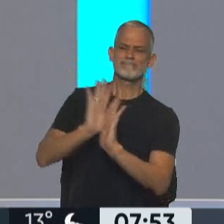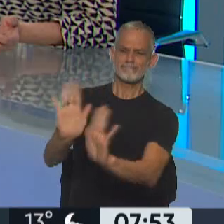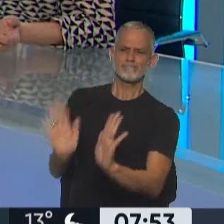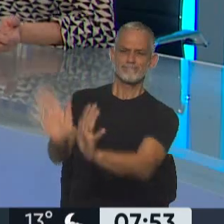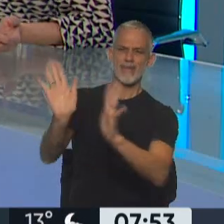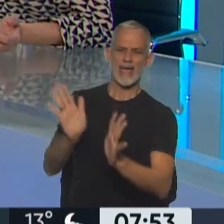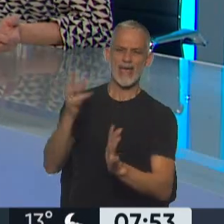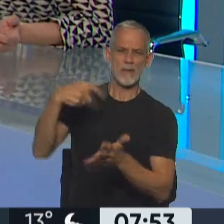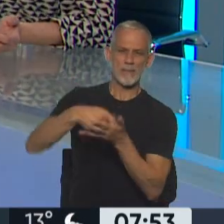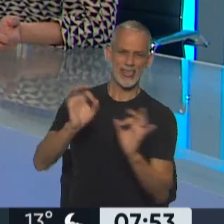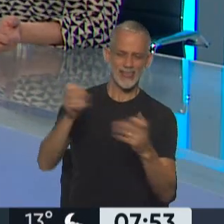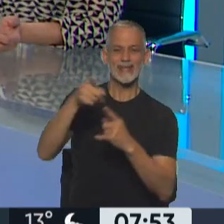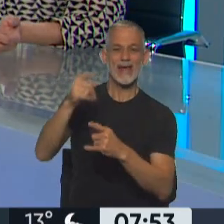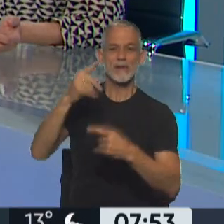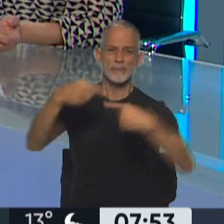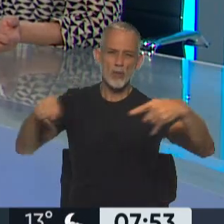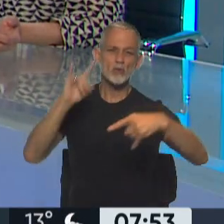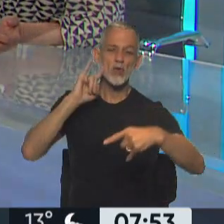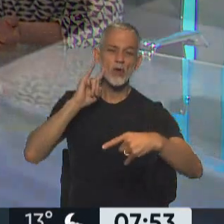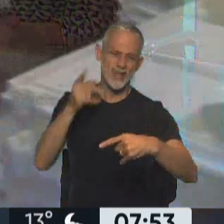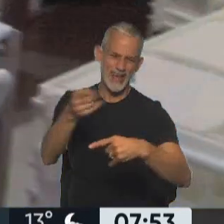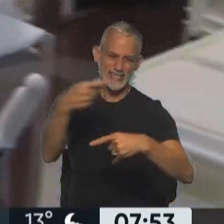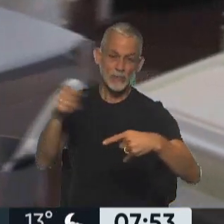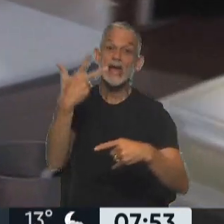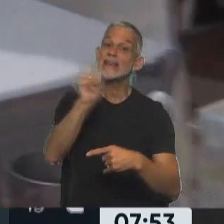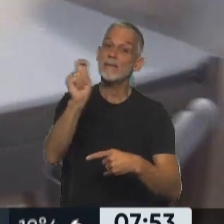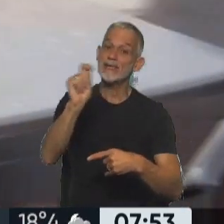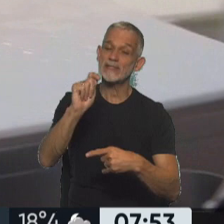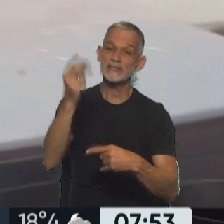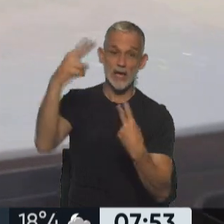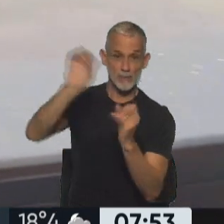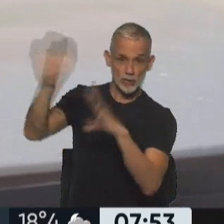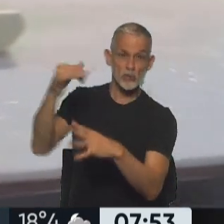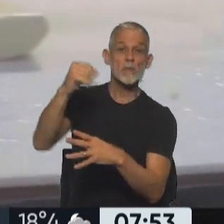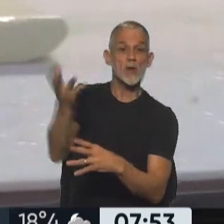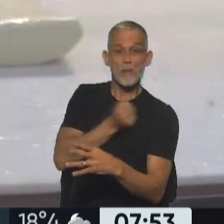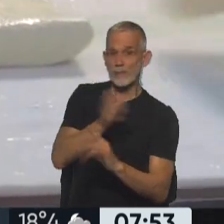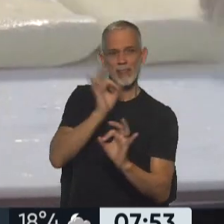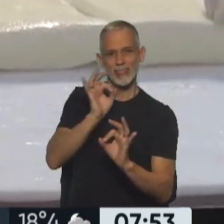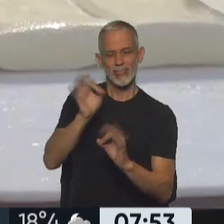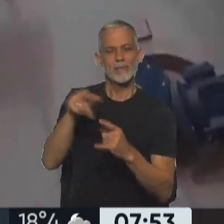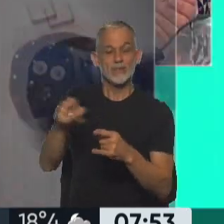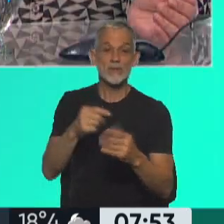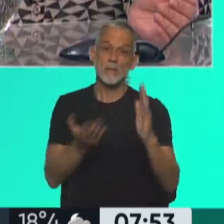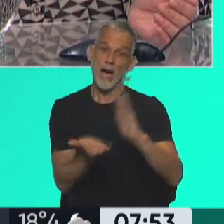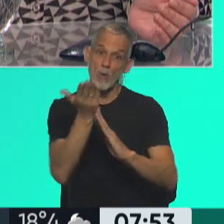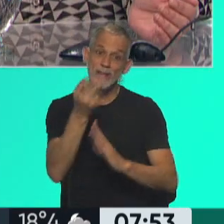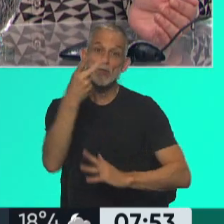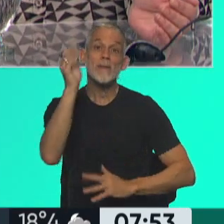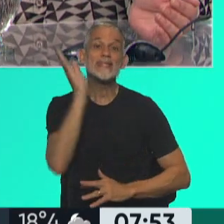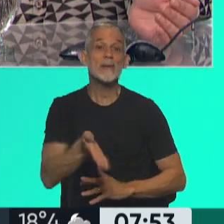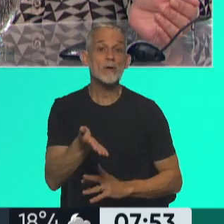retenciones a los productos lácteos por tres meses es una de esas soluciones la otra es un aumento del 20%